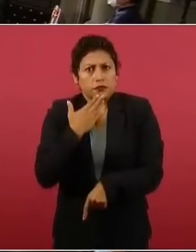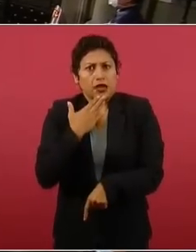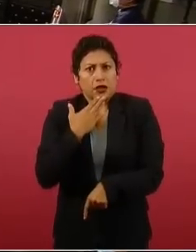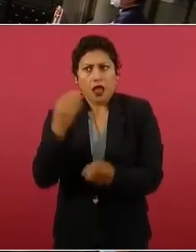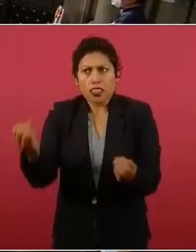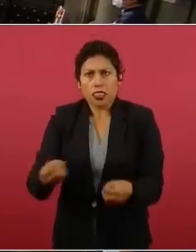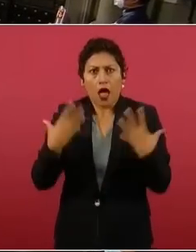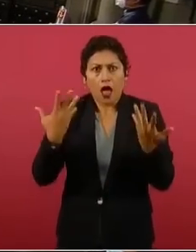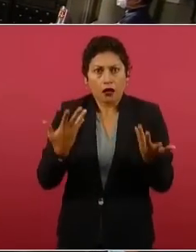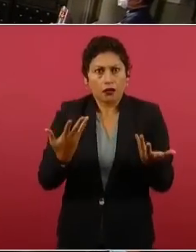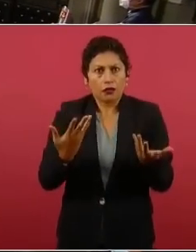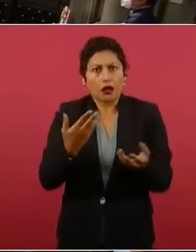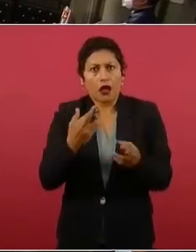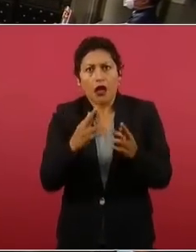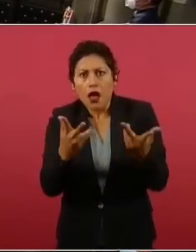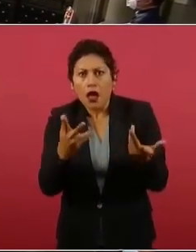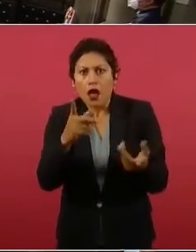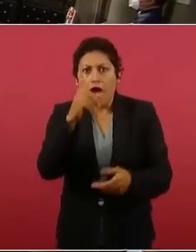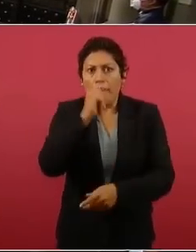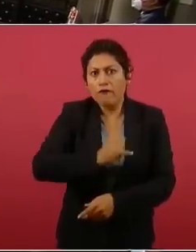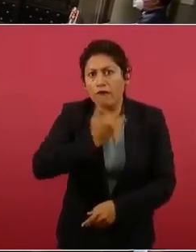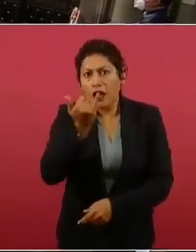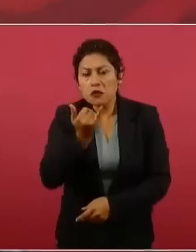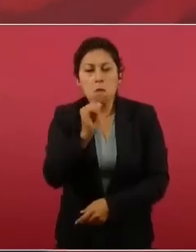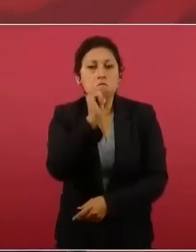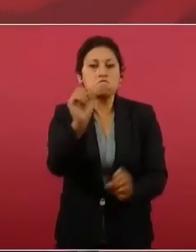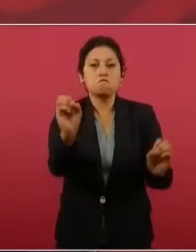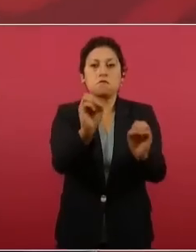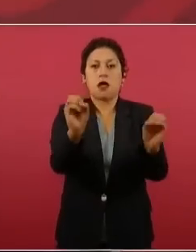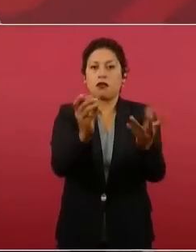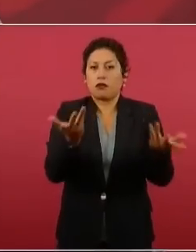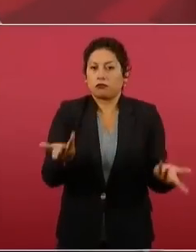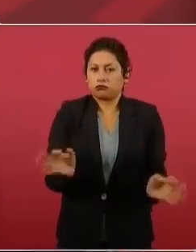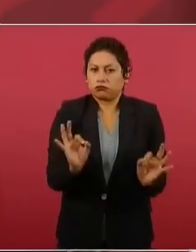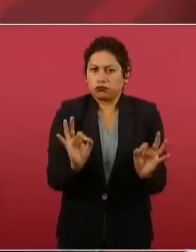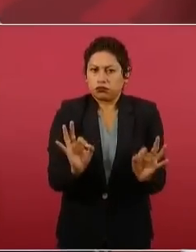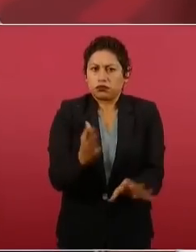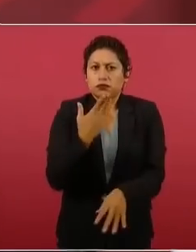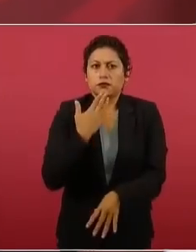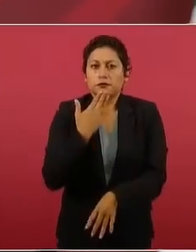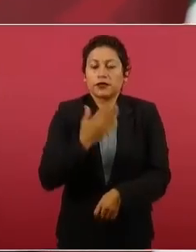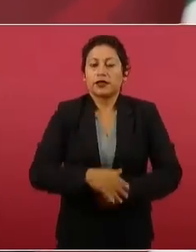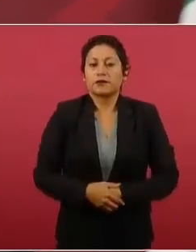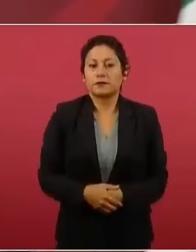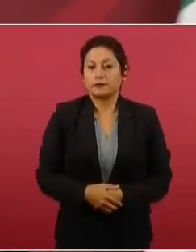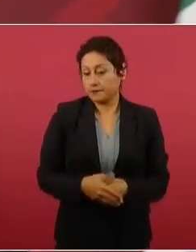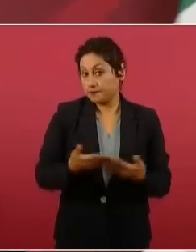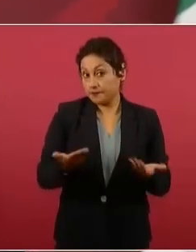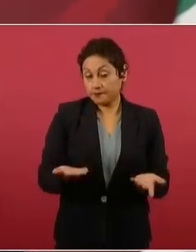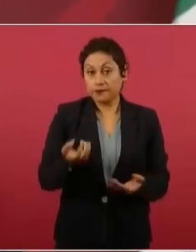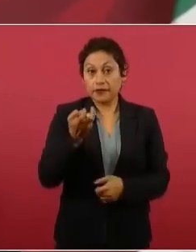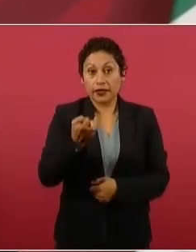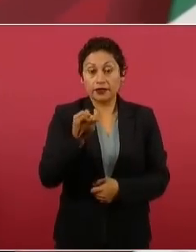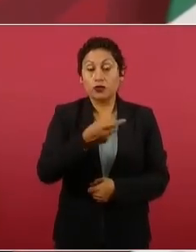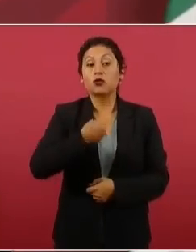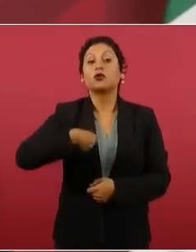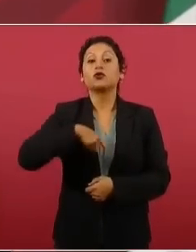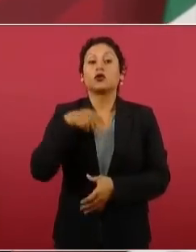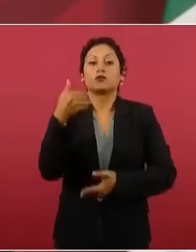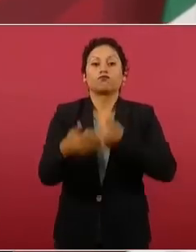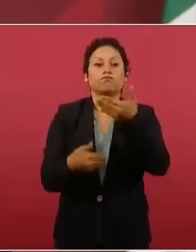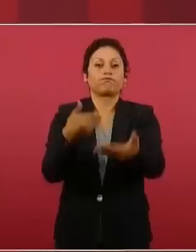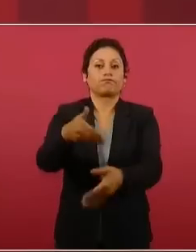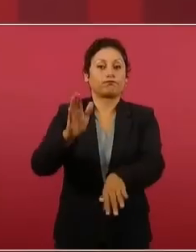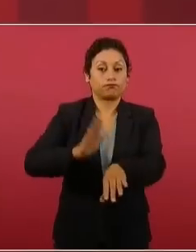tirado en las giras, y vamos a avanzar más en el